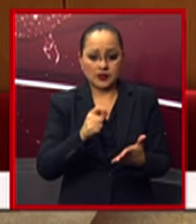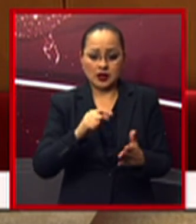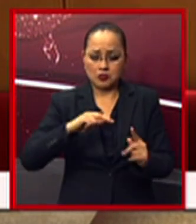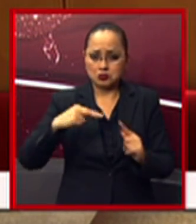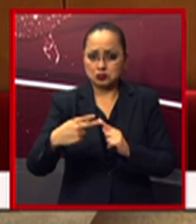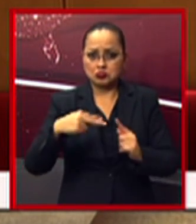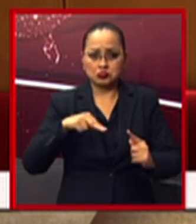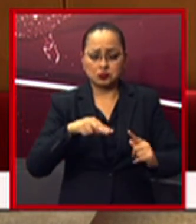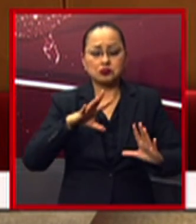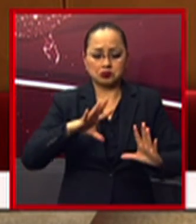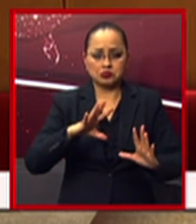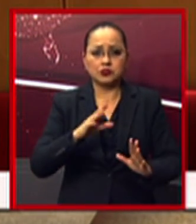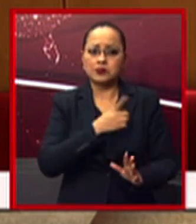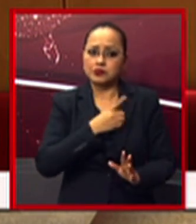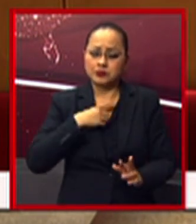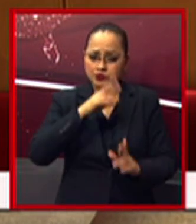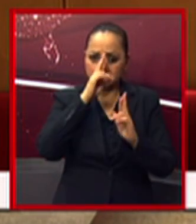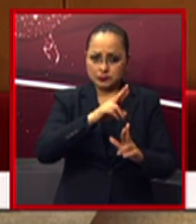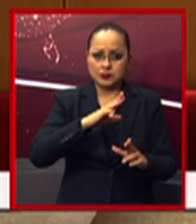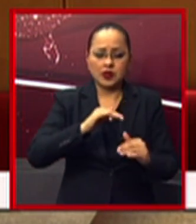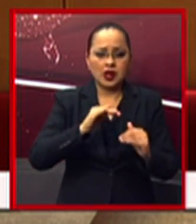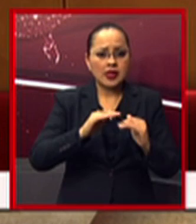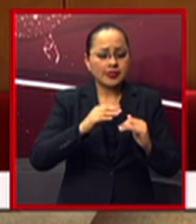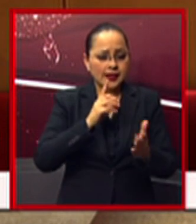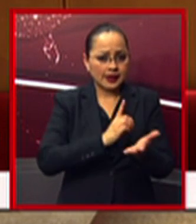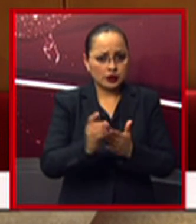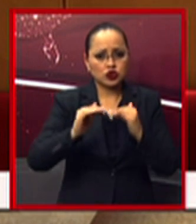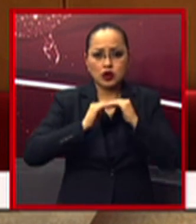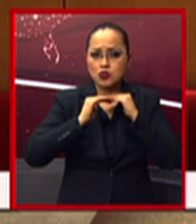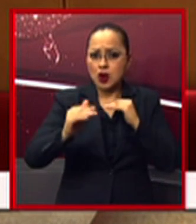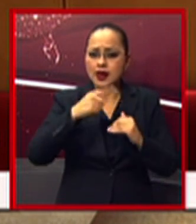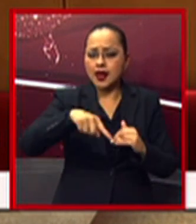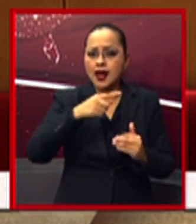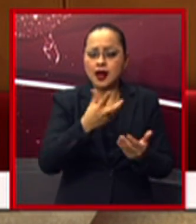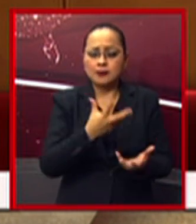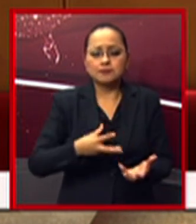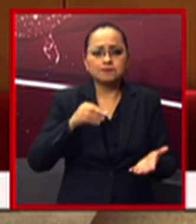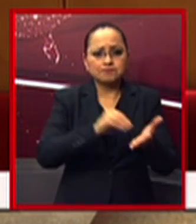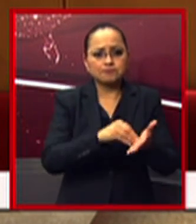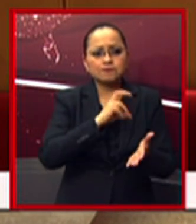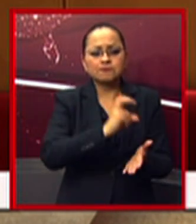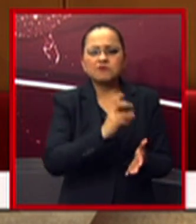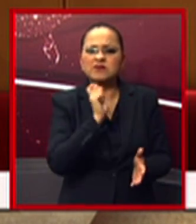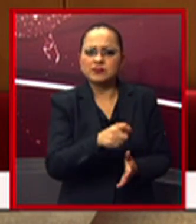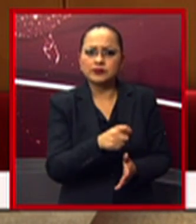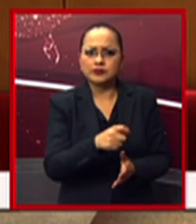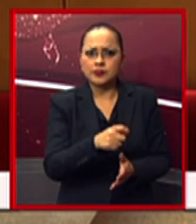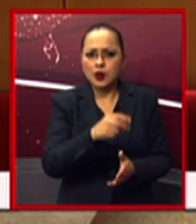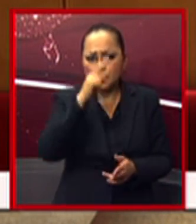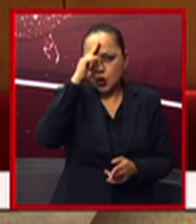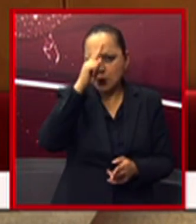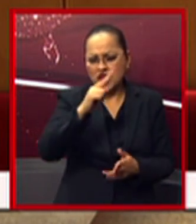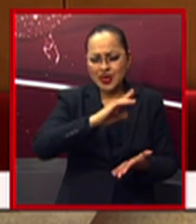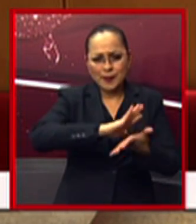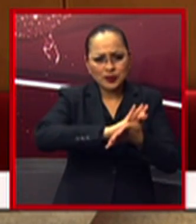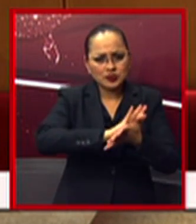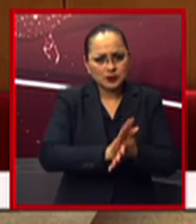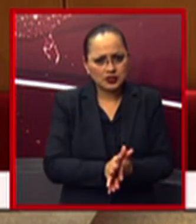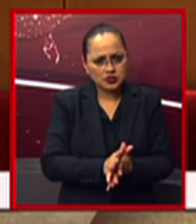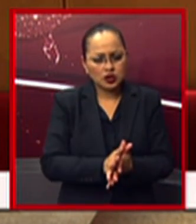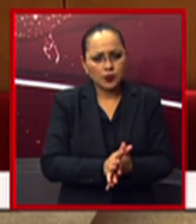transversal, deberá respetarse el derecho a la igualdad, en el que se incluye la prohibición de la